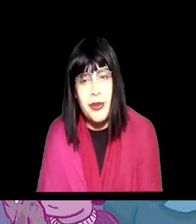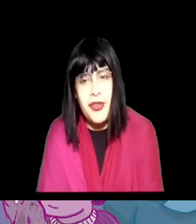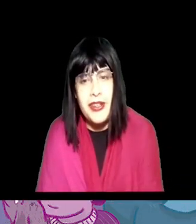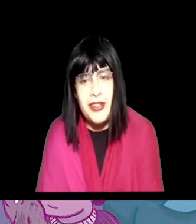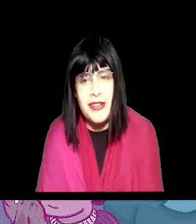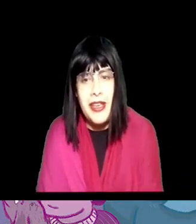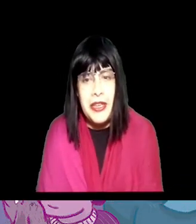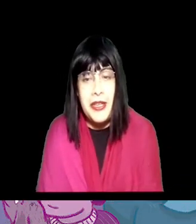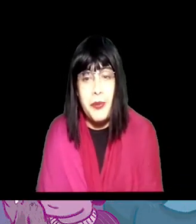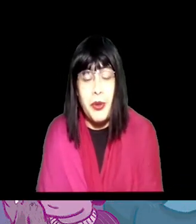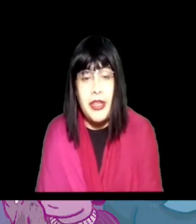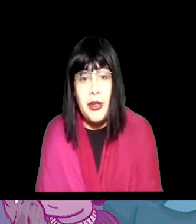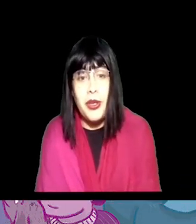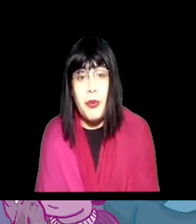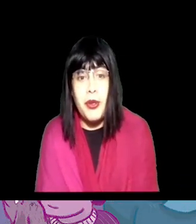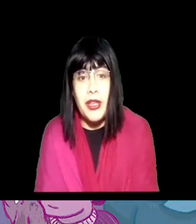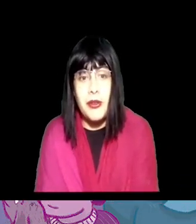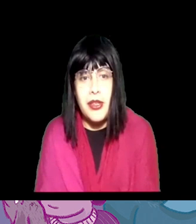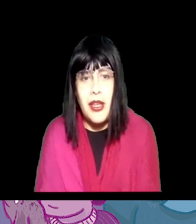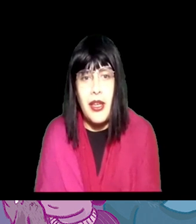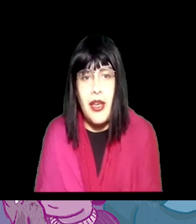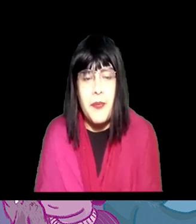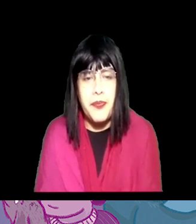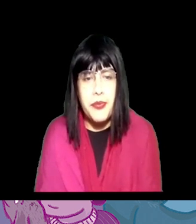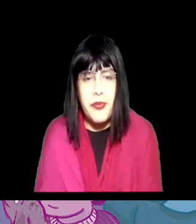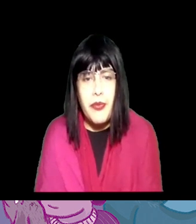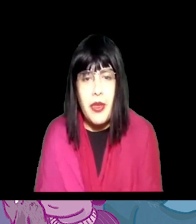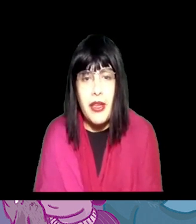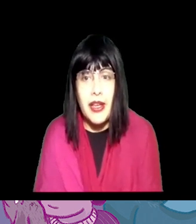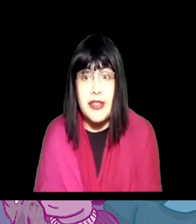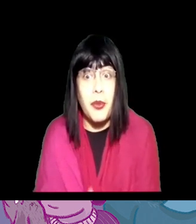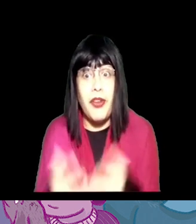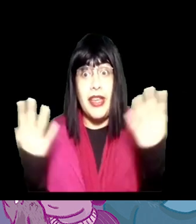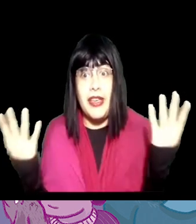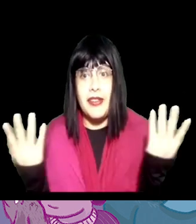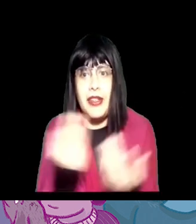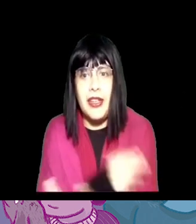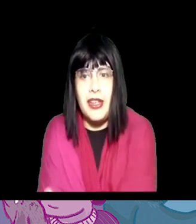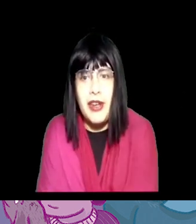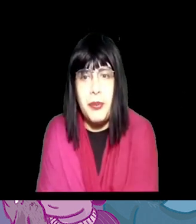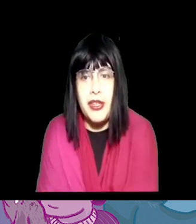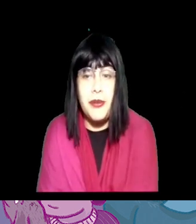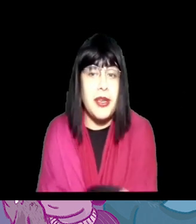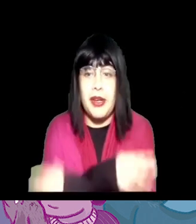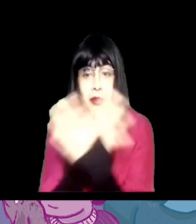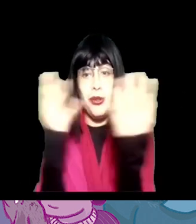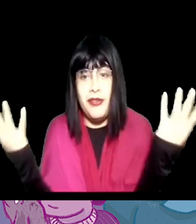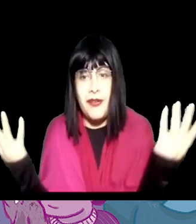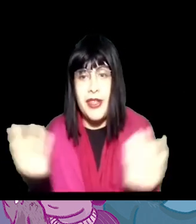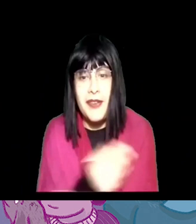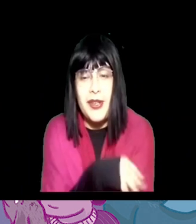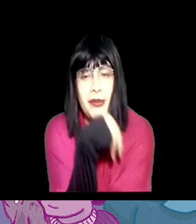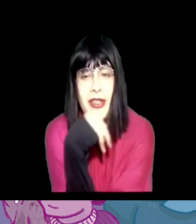como dices tú bien, un poco lideró y apoyó tanto esta casi como batalla que se tienen que librar, porque tenemos que para